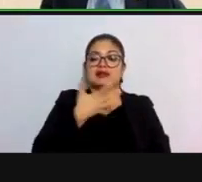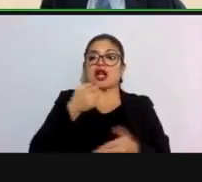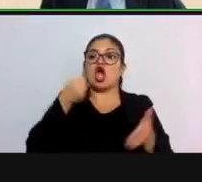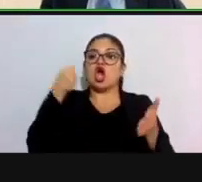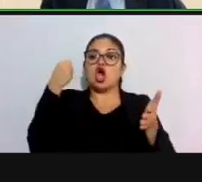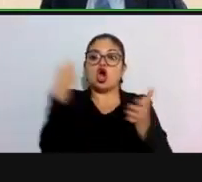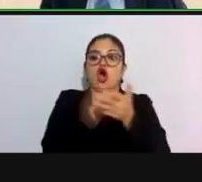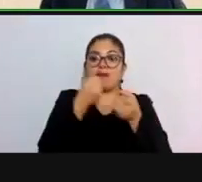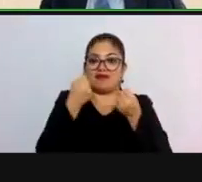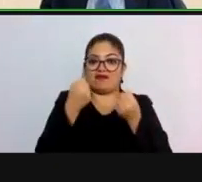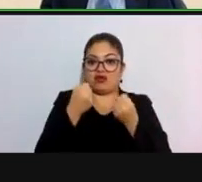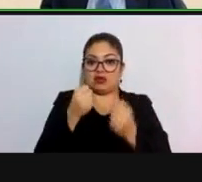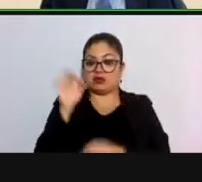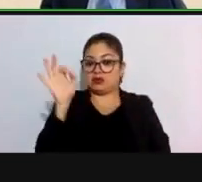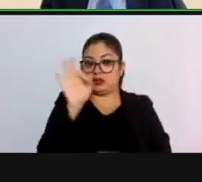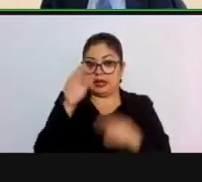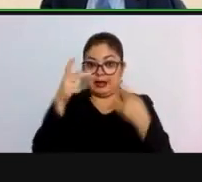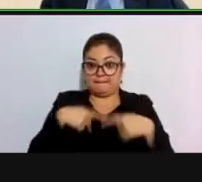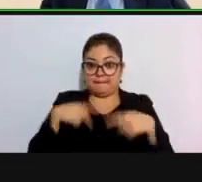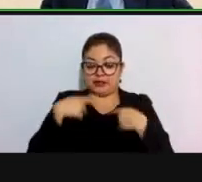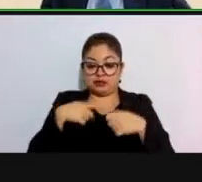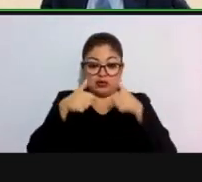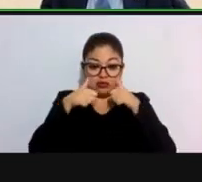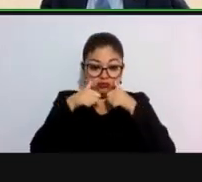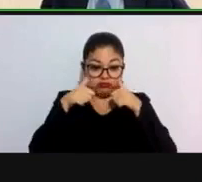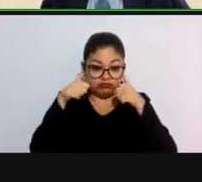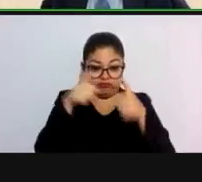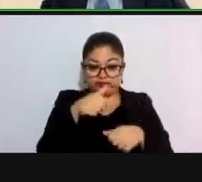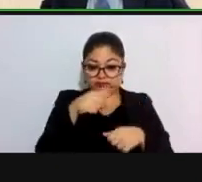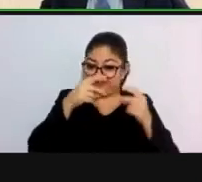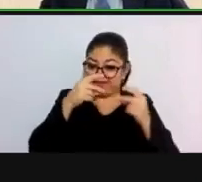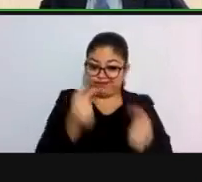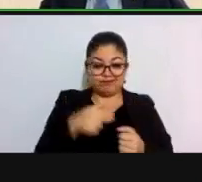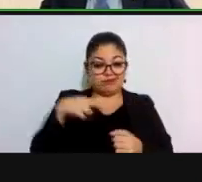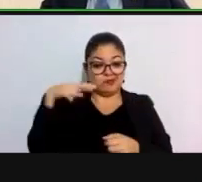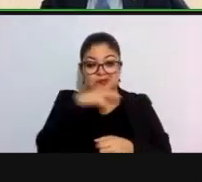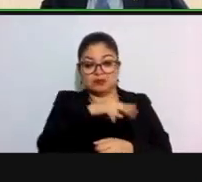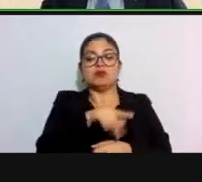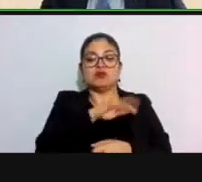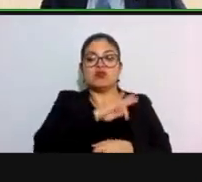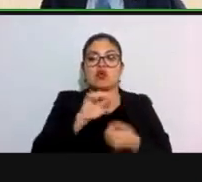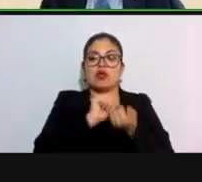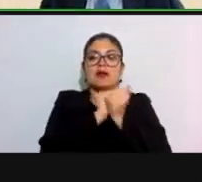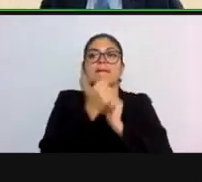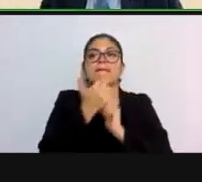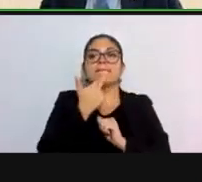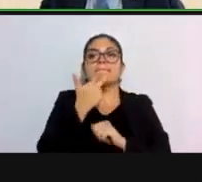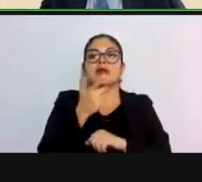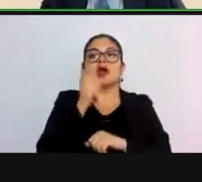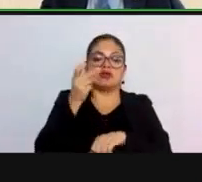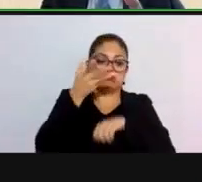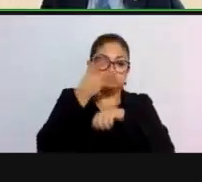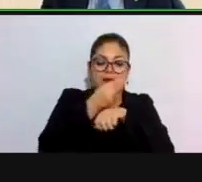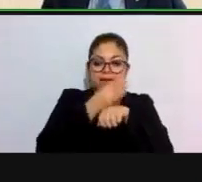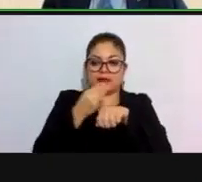paciente atendido de inmediato tiene más perspectivas de obtener una buena reconstrucción que si se deja pasar tiempo, como esta mujer